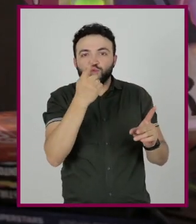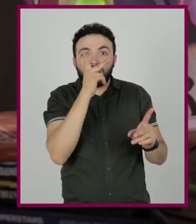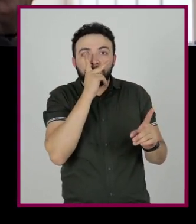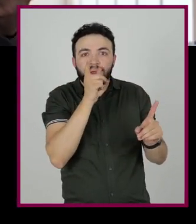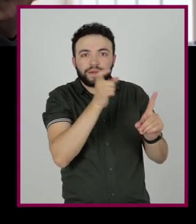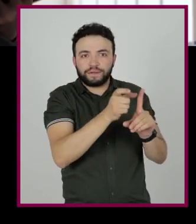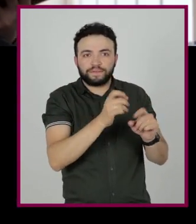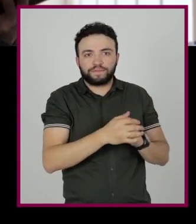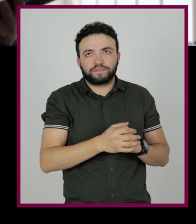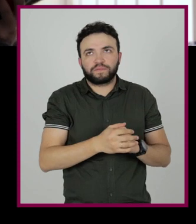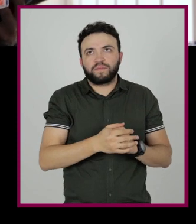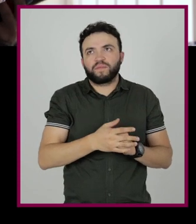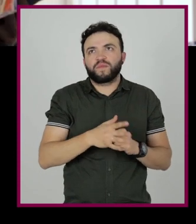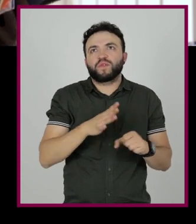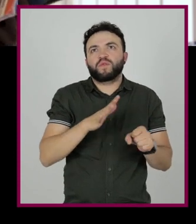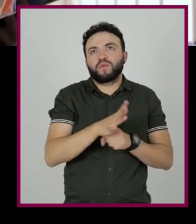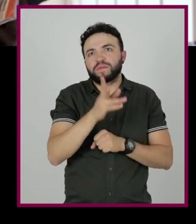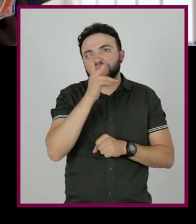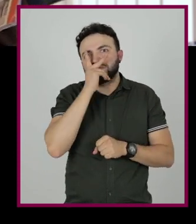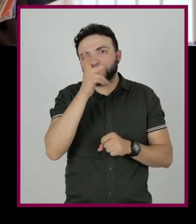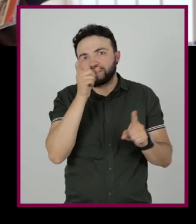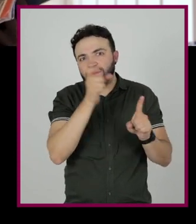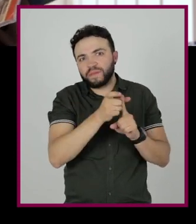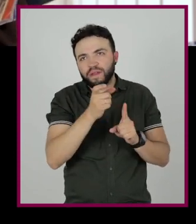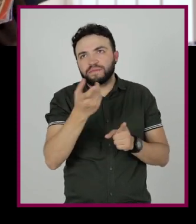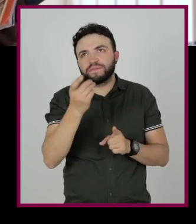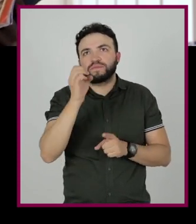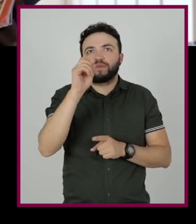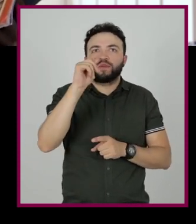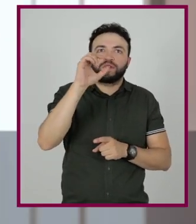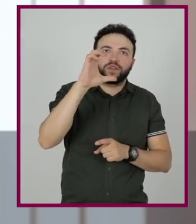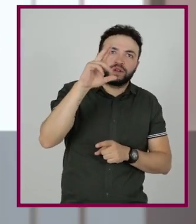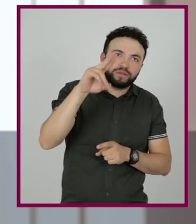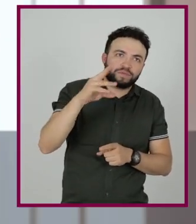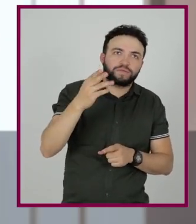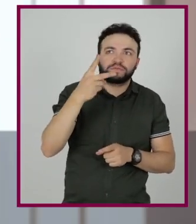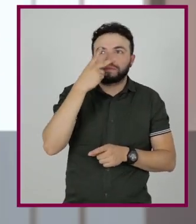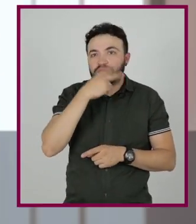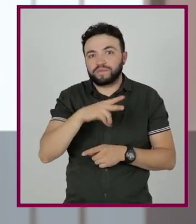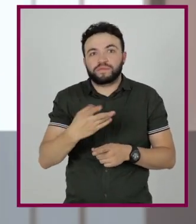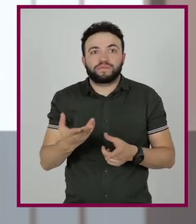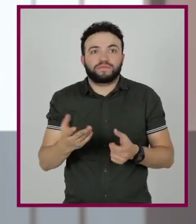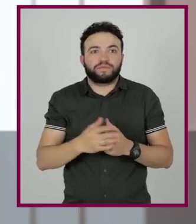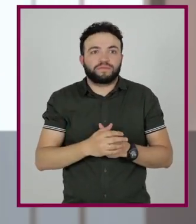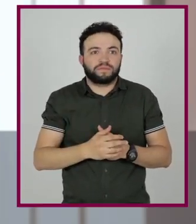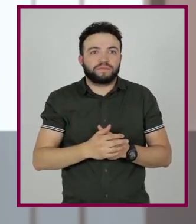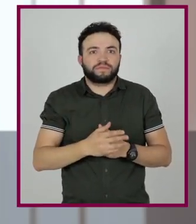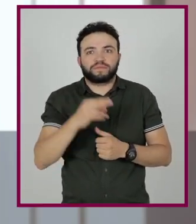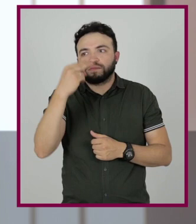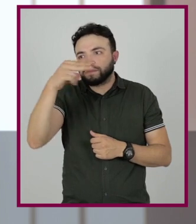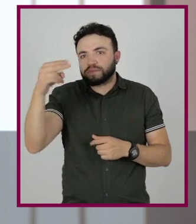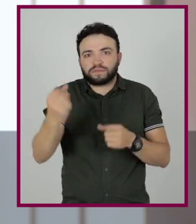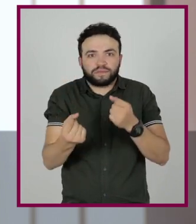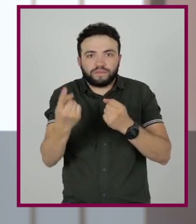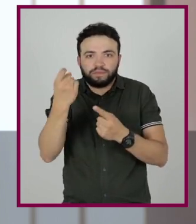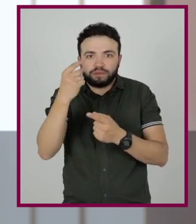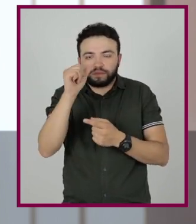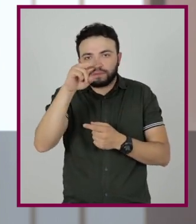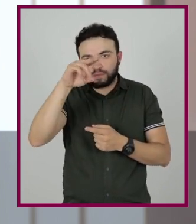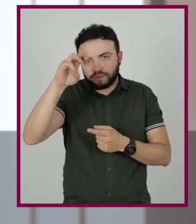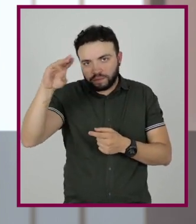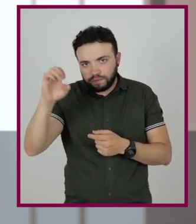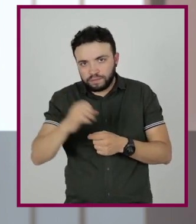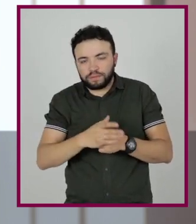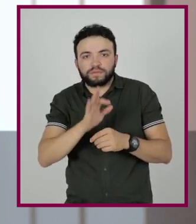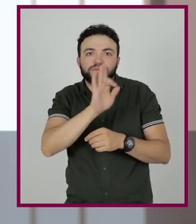clave? Sería otaku, México, anime, lugares concurridos como la Friki Plaza y el nombre de algunos